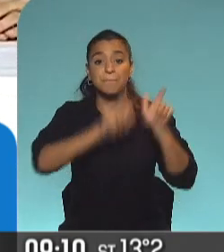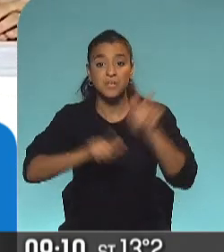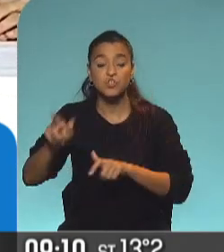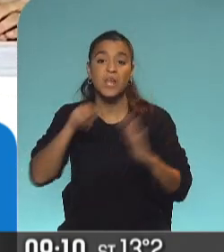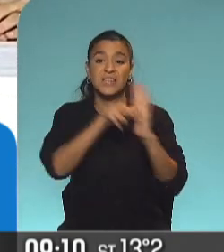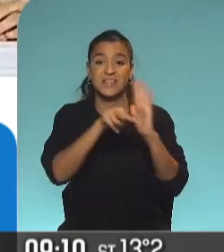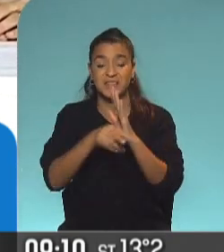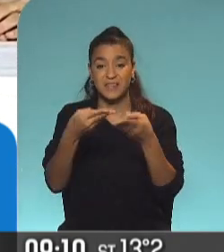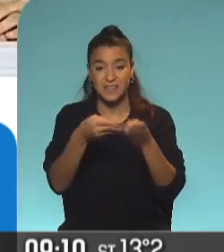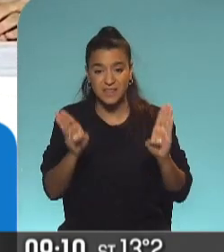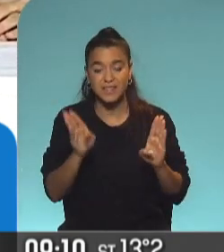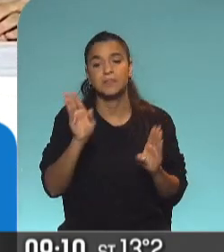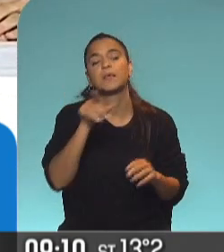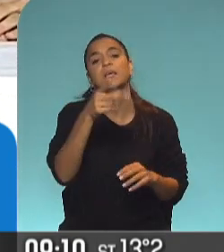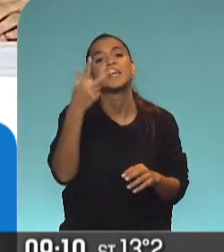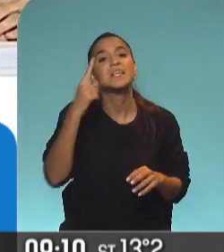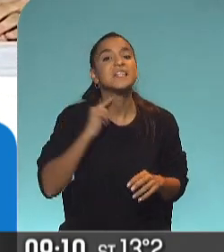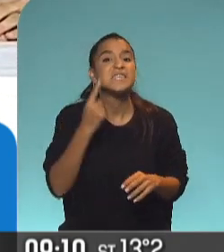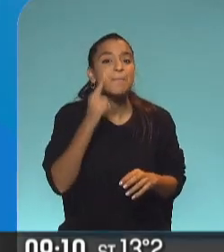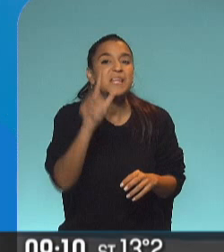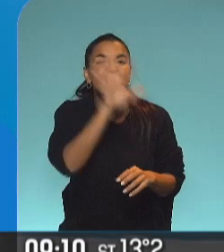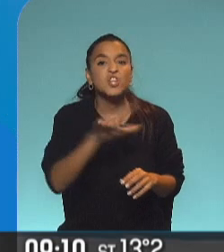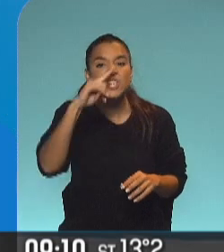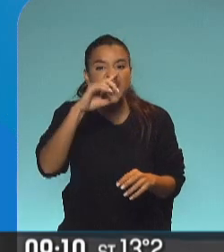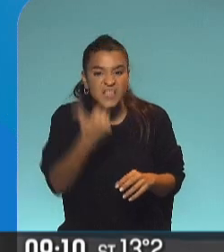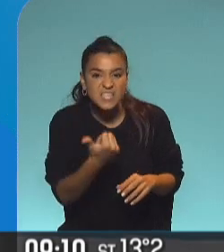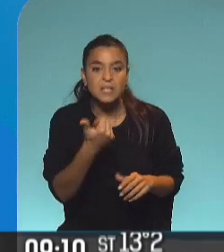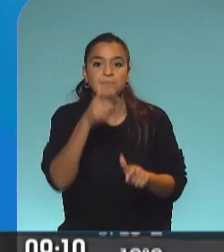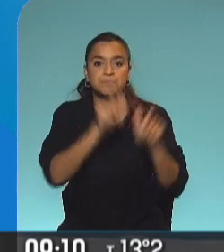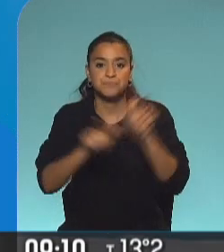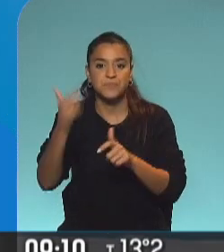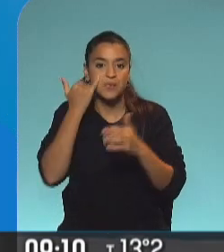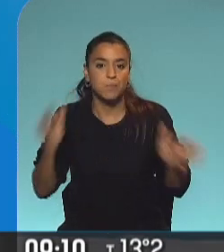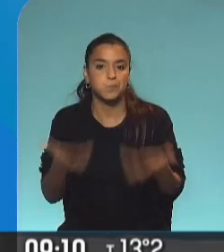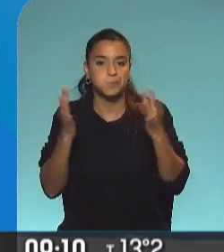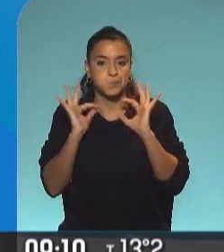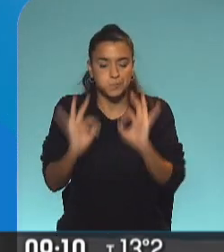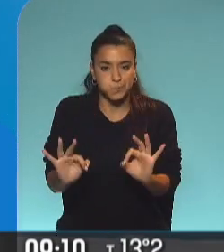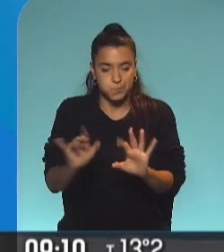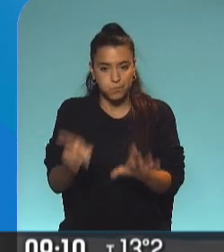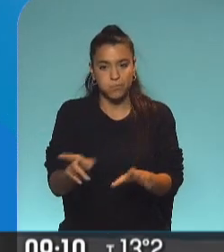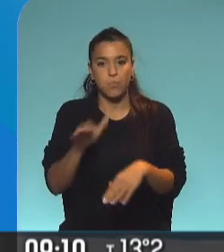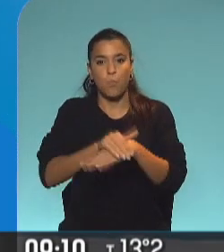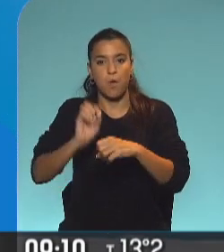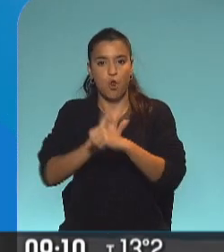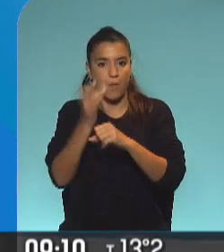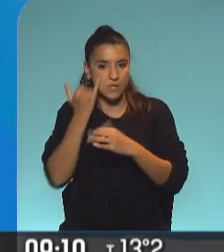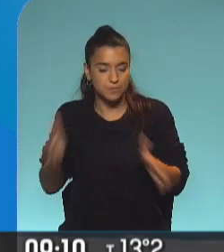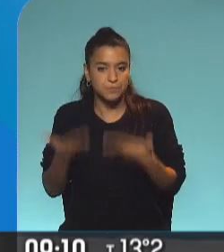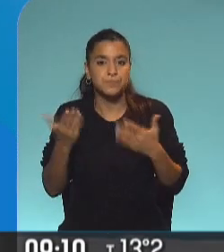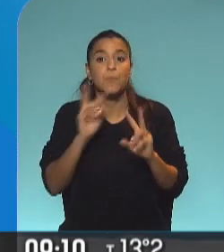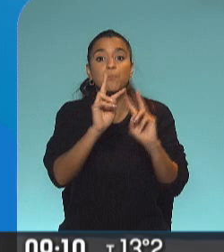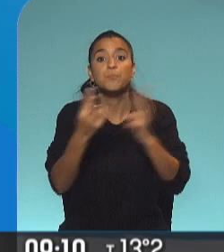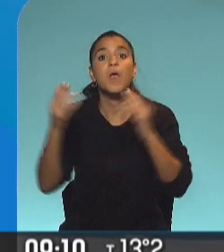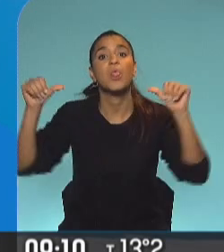personas internadas en terapia intensiva, 13.576 quienes se han recuperado de la infección por coronavirus. La letalidad